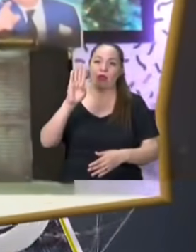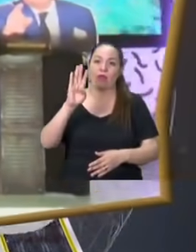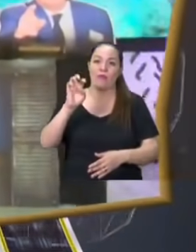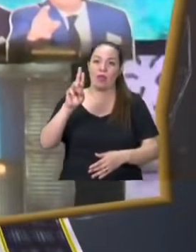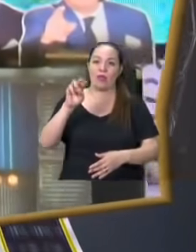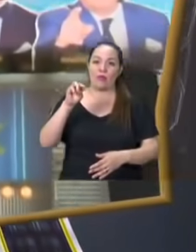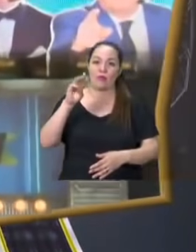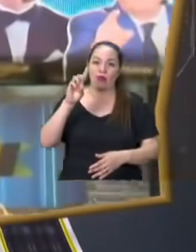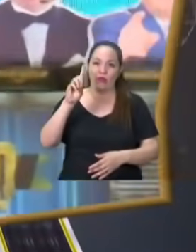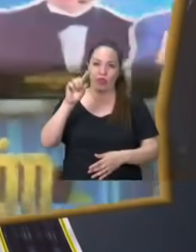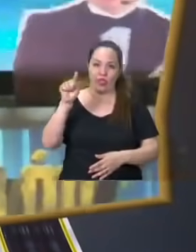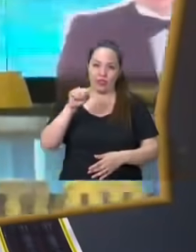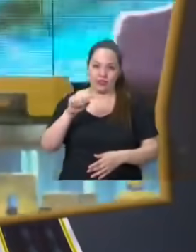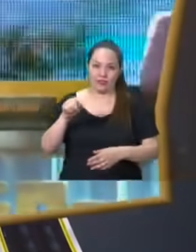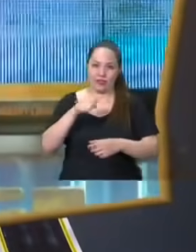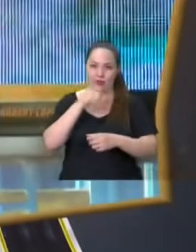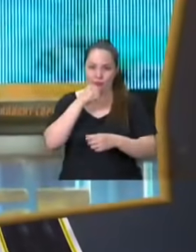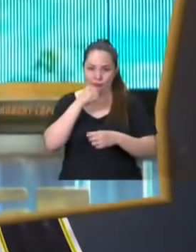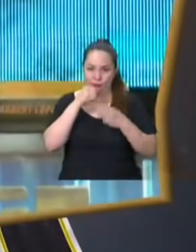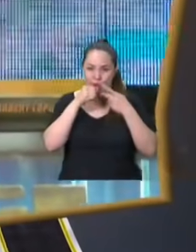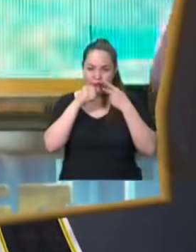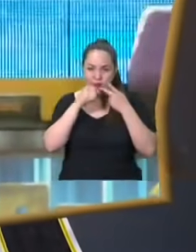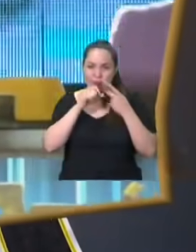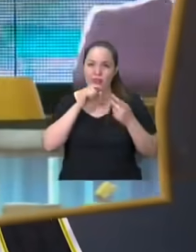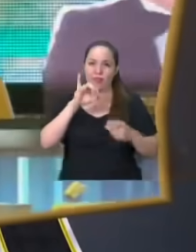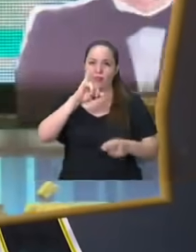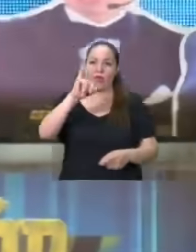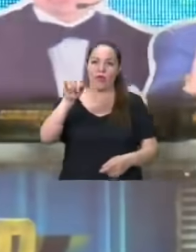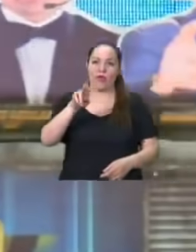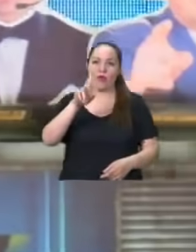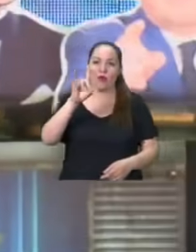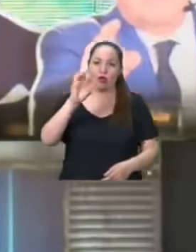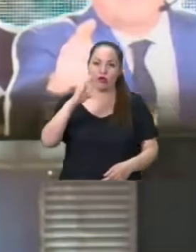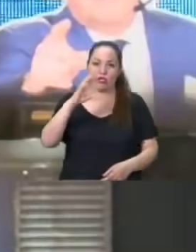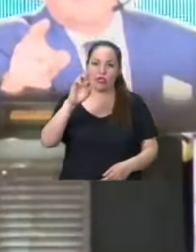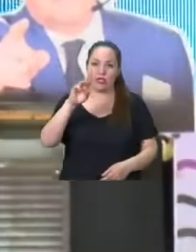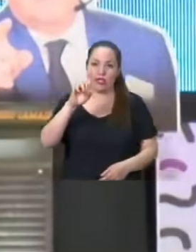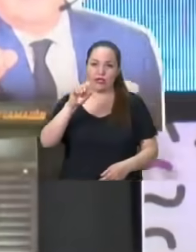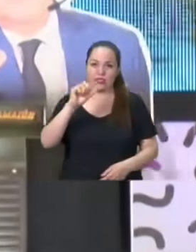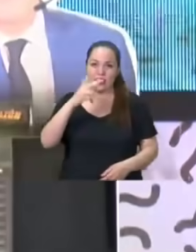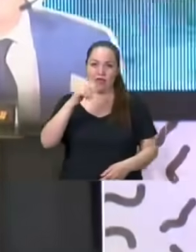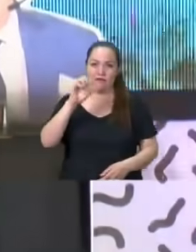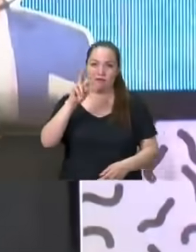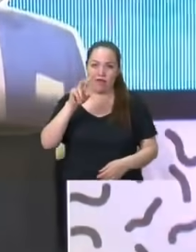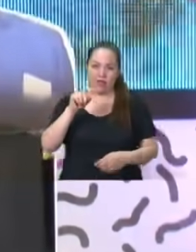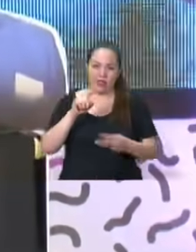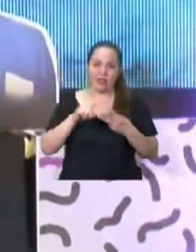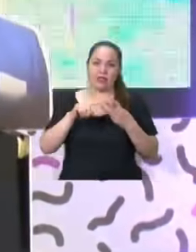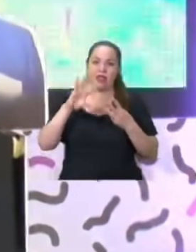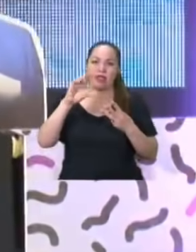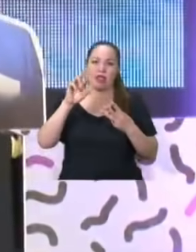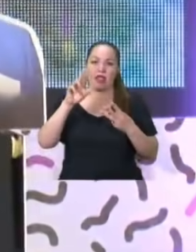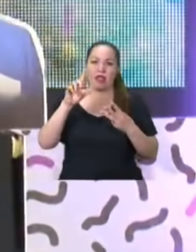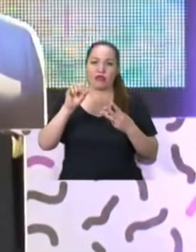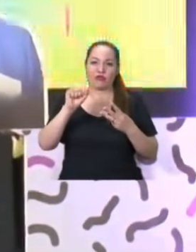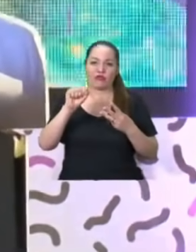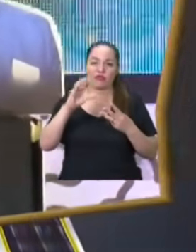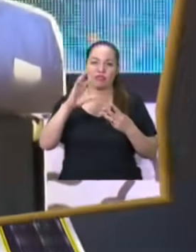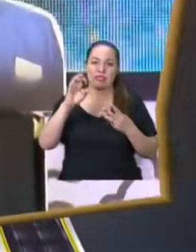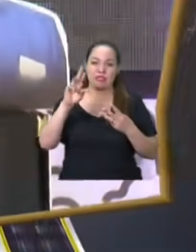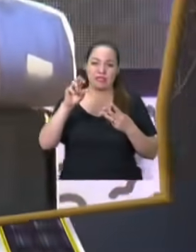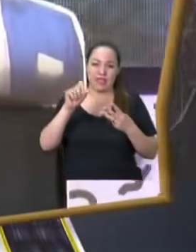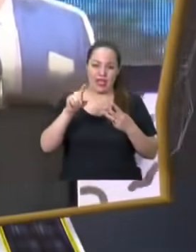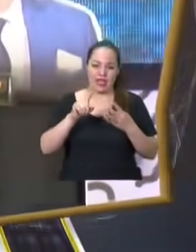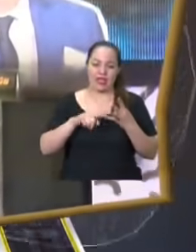está el señor Julio César Chávez, Carlos Elzar Aguilar y también el señor Lama Son. Muy bien, pues